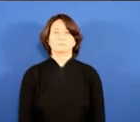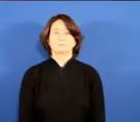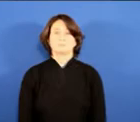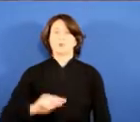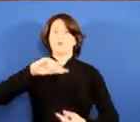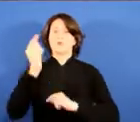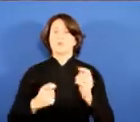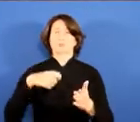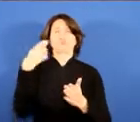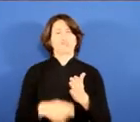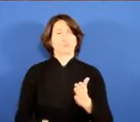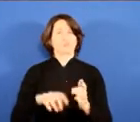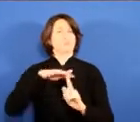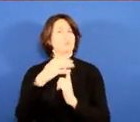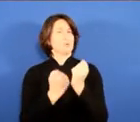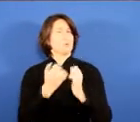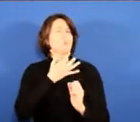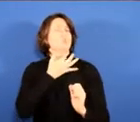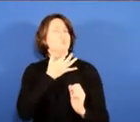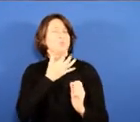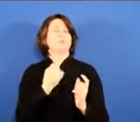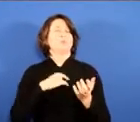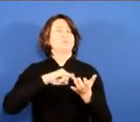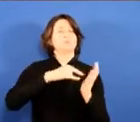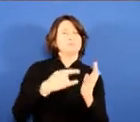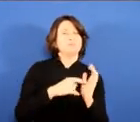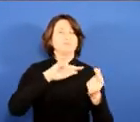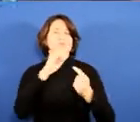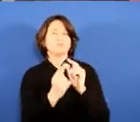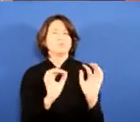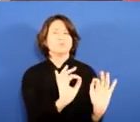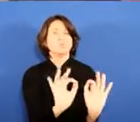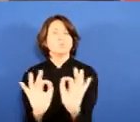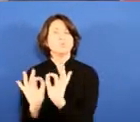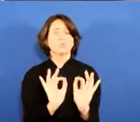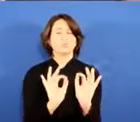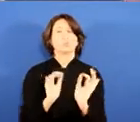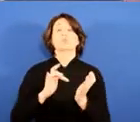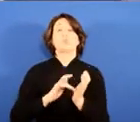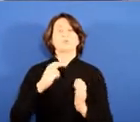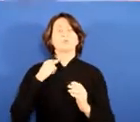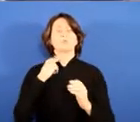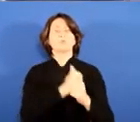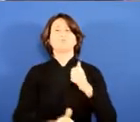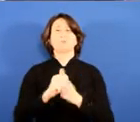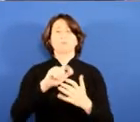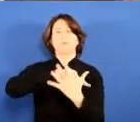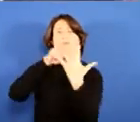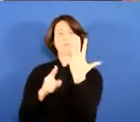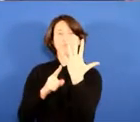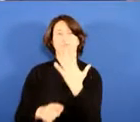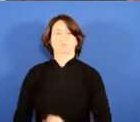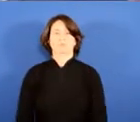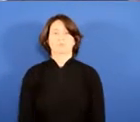Consejo de Gobierno Extraordinario. Tal y como anunció el propio diputado general en la presentación del proyecto de presupuestos, que en sus palabras